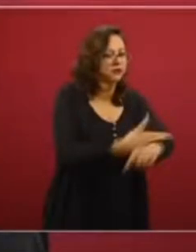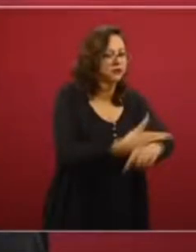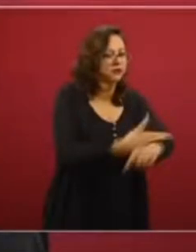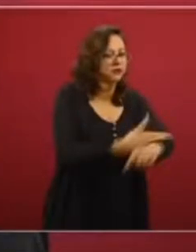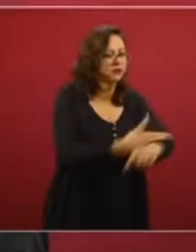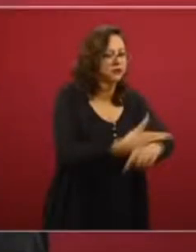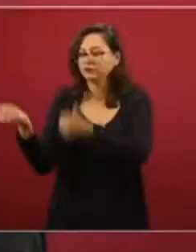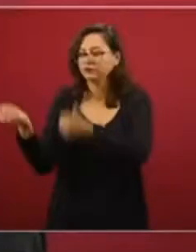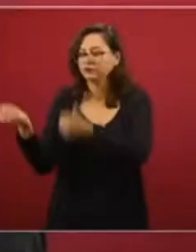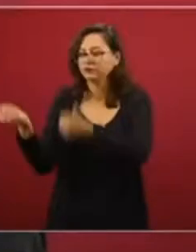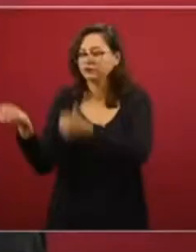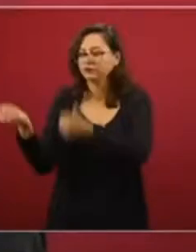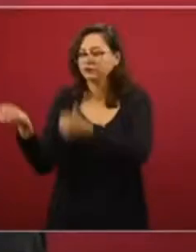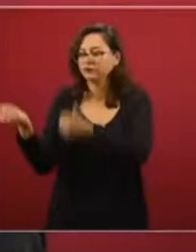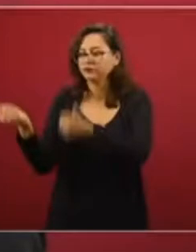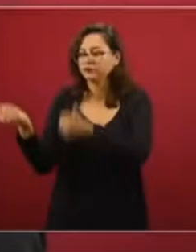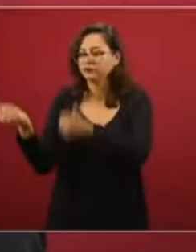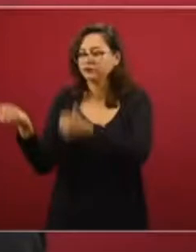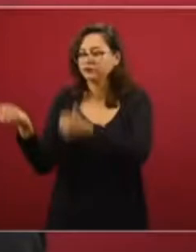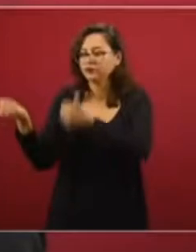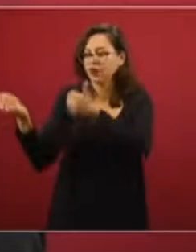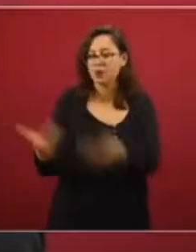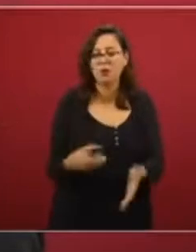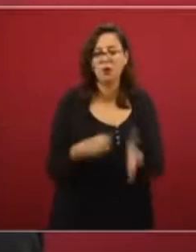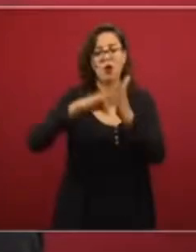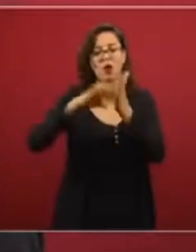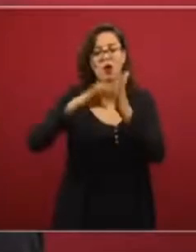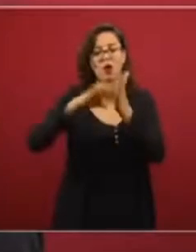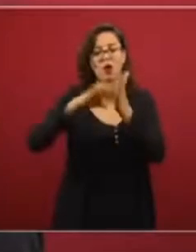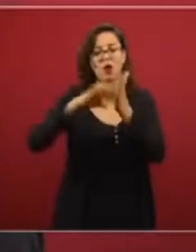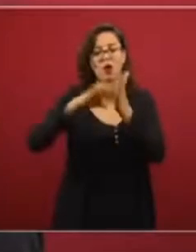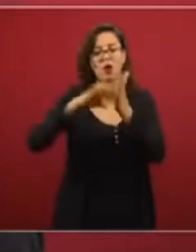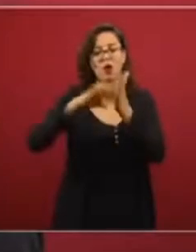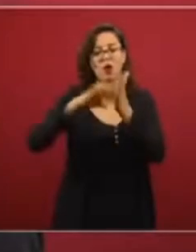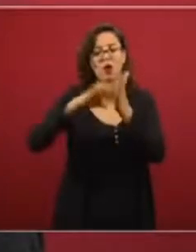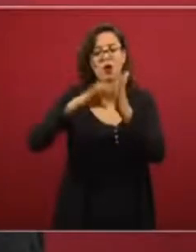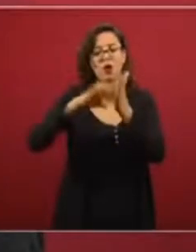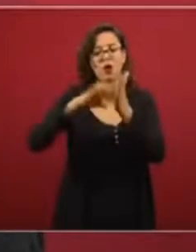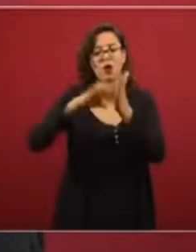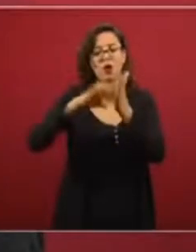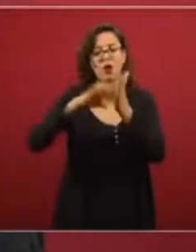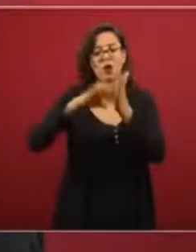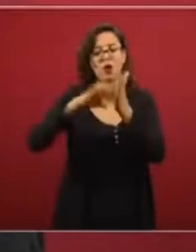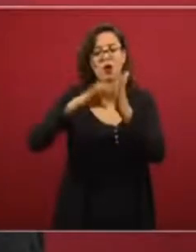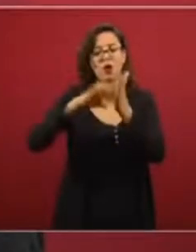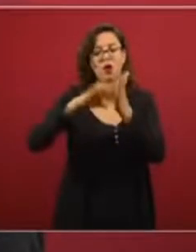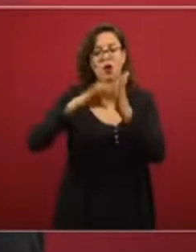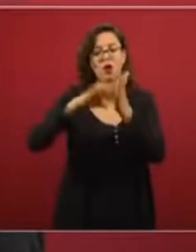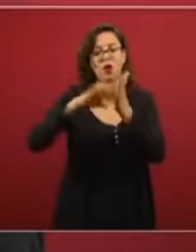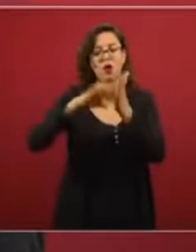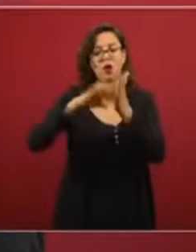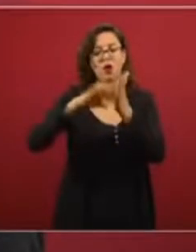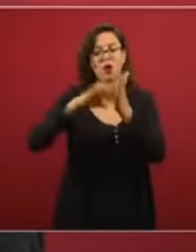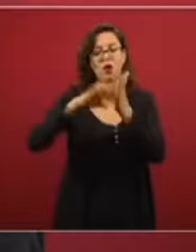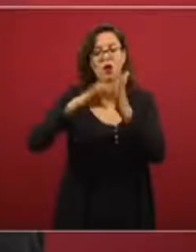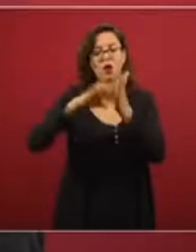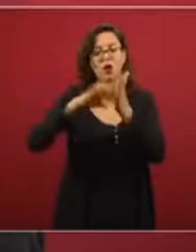our disposal. Que se adquirieron como los ventiladores mecánicos. That we acquired like